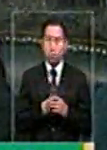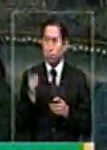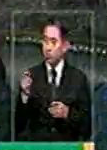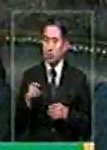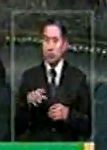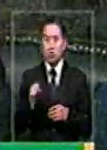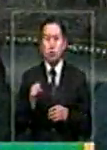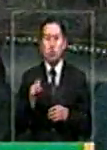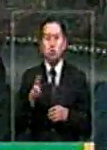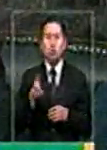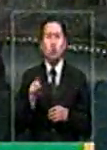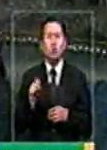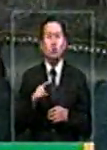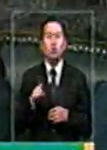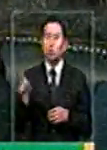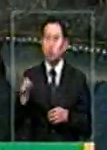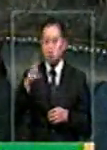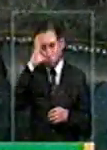Sus tendrá que